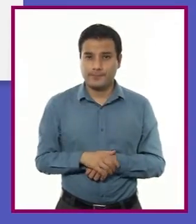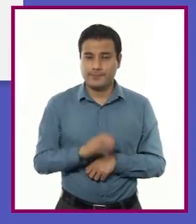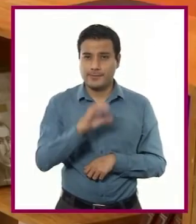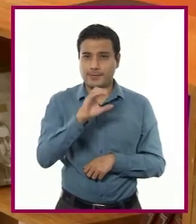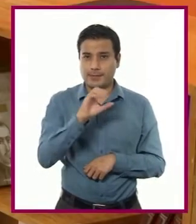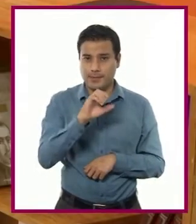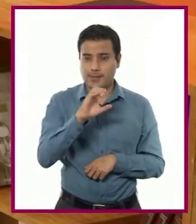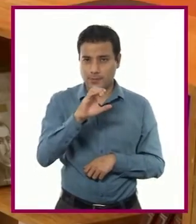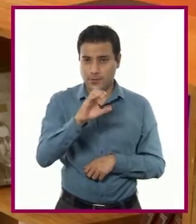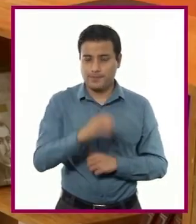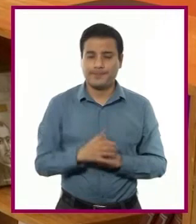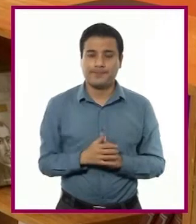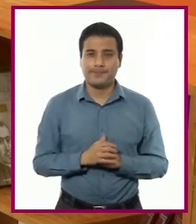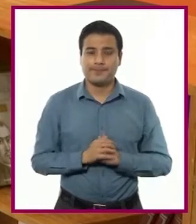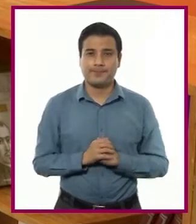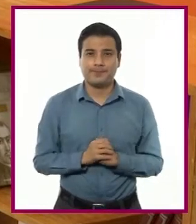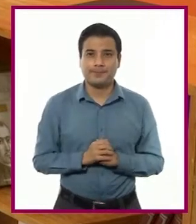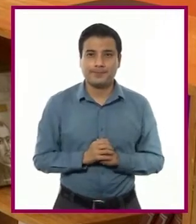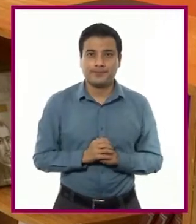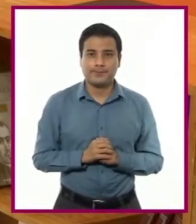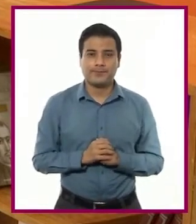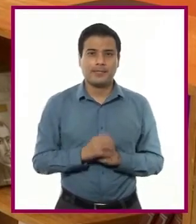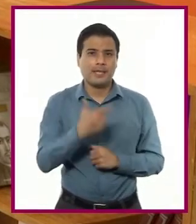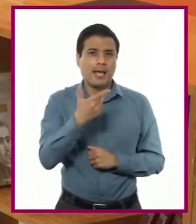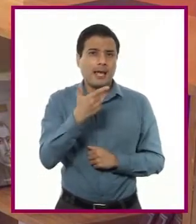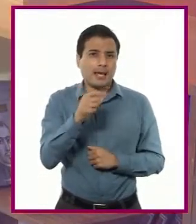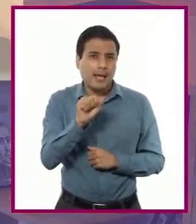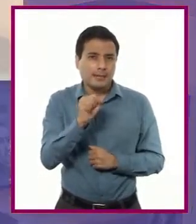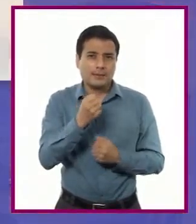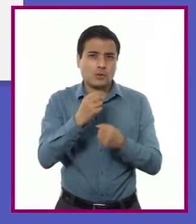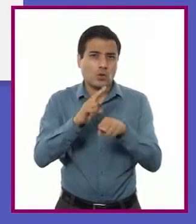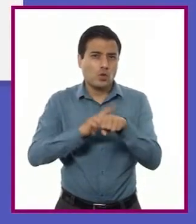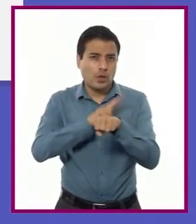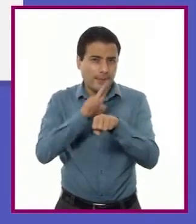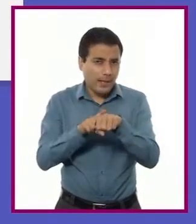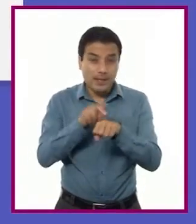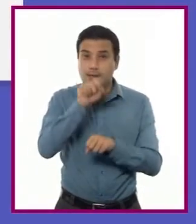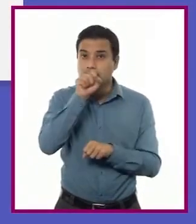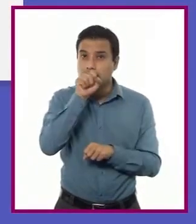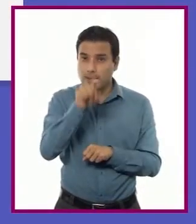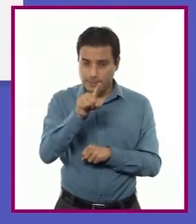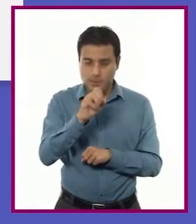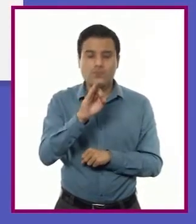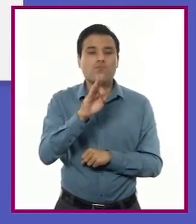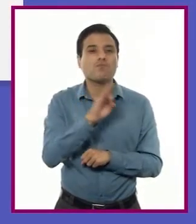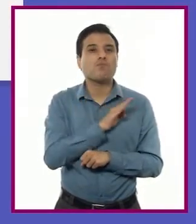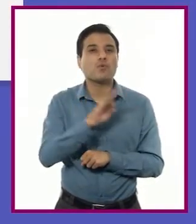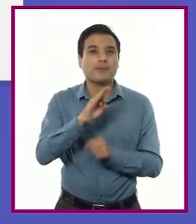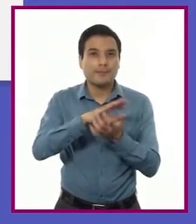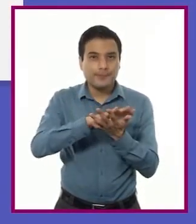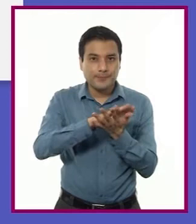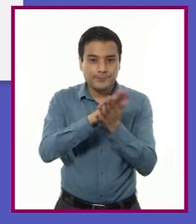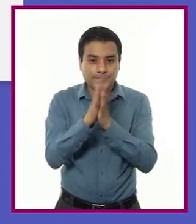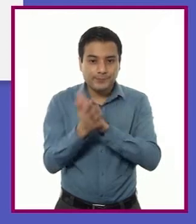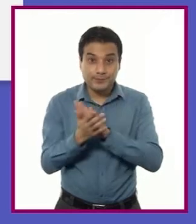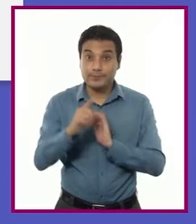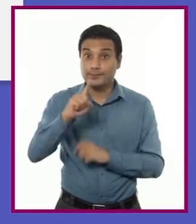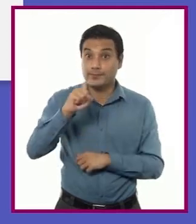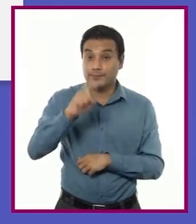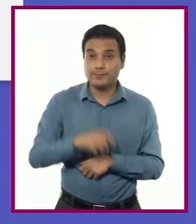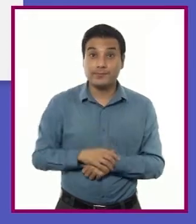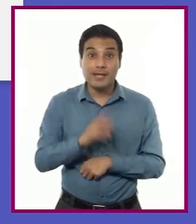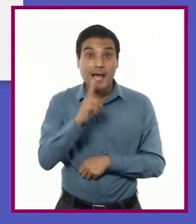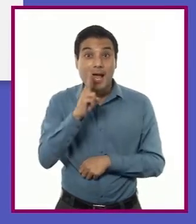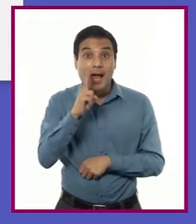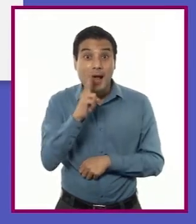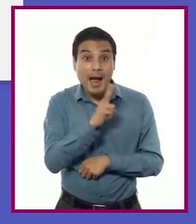carbonos. Los gases comunes también pueden convertirse en líquidos. Si el aire común se comprime y